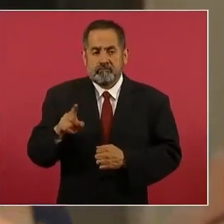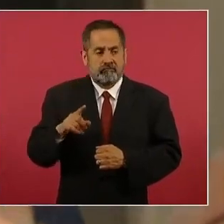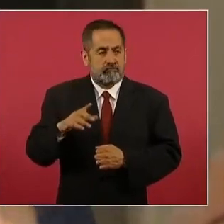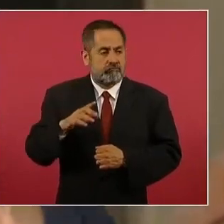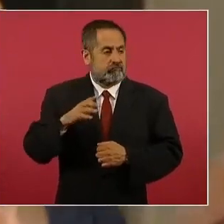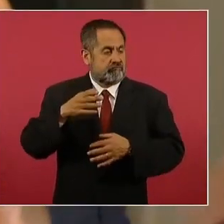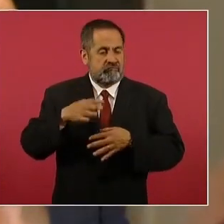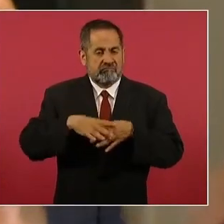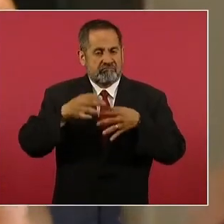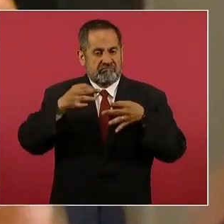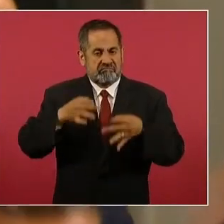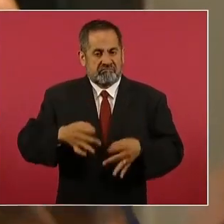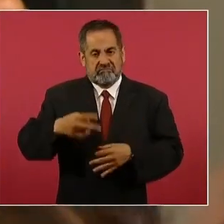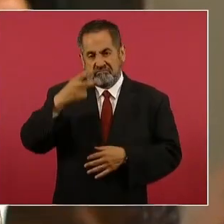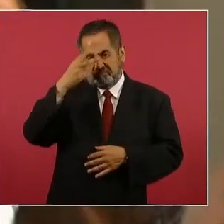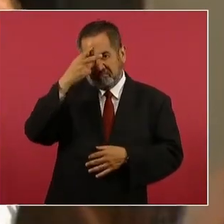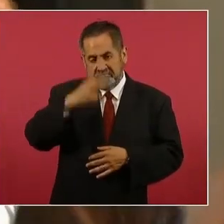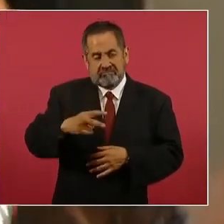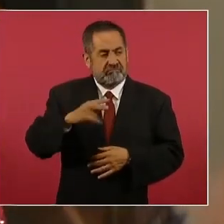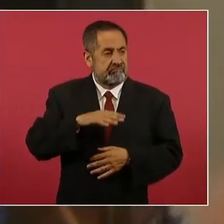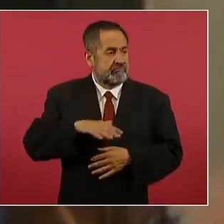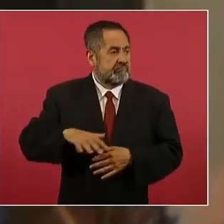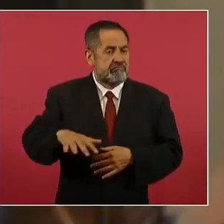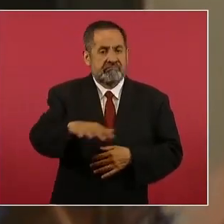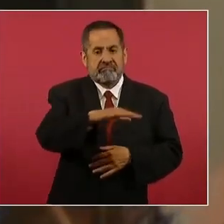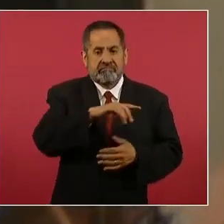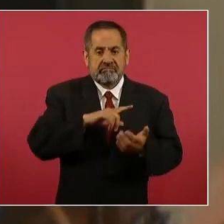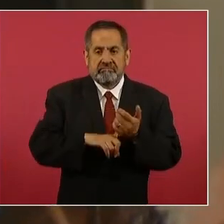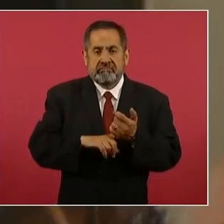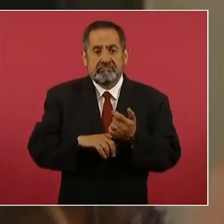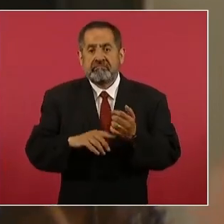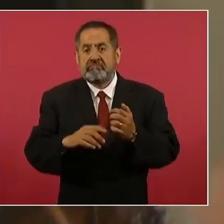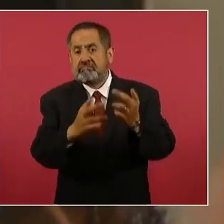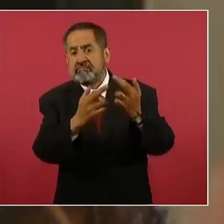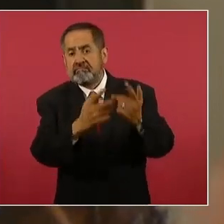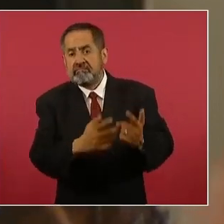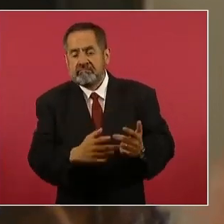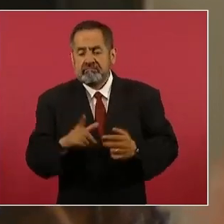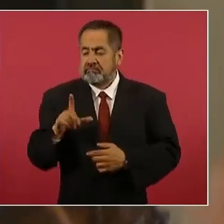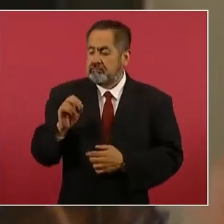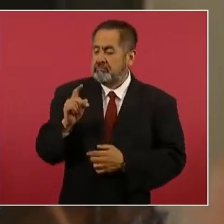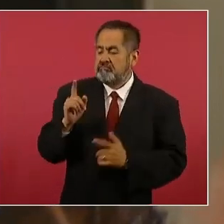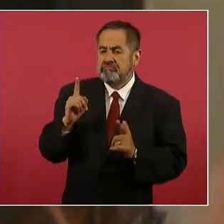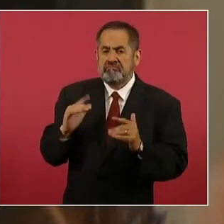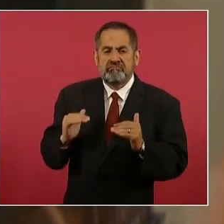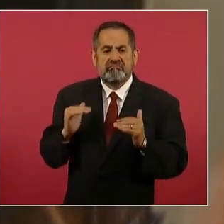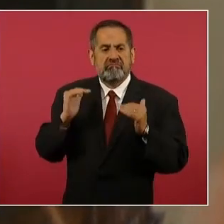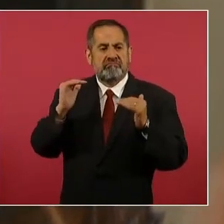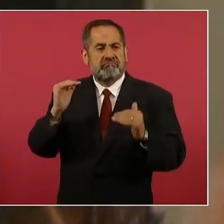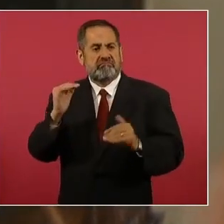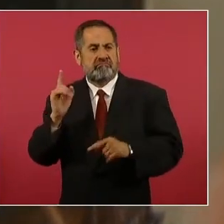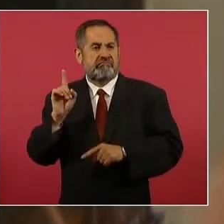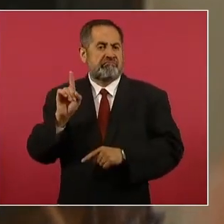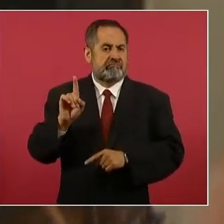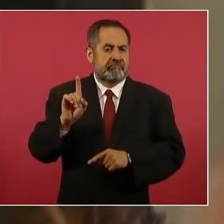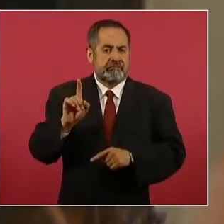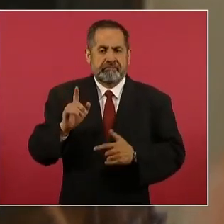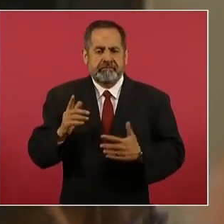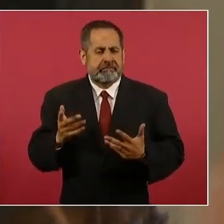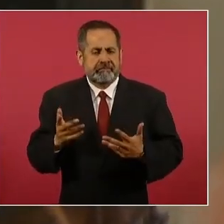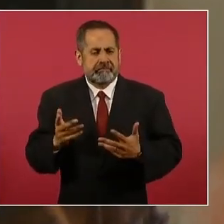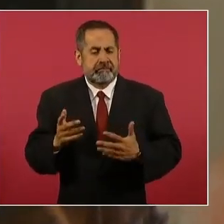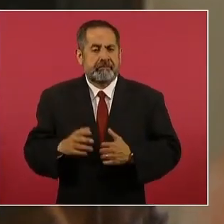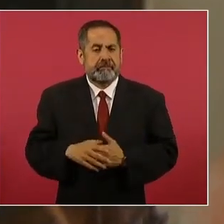y política de México cuando el sistema se derrumbe, y con él el imperio. Me refiero